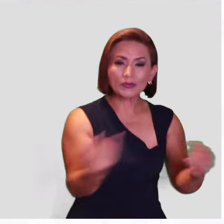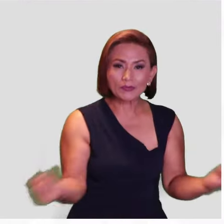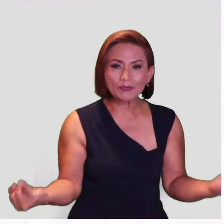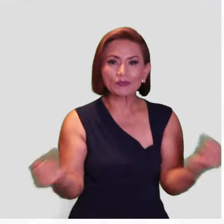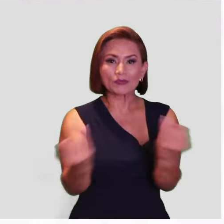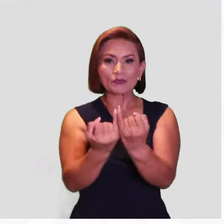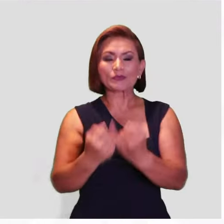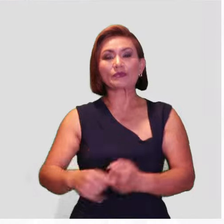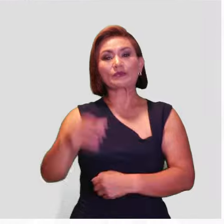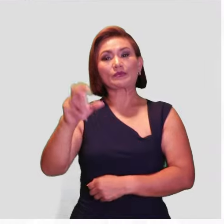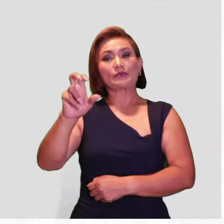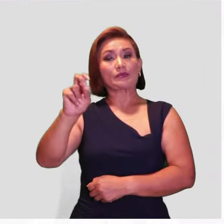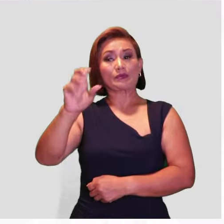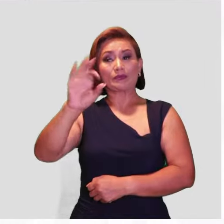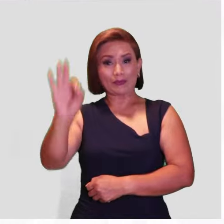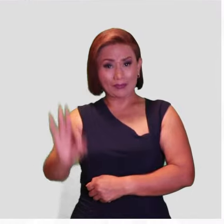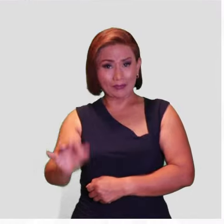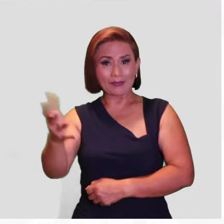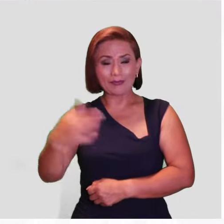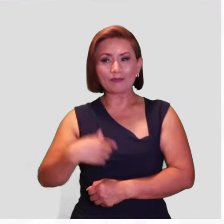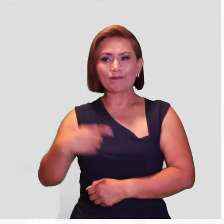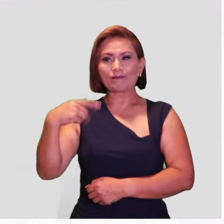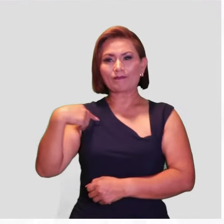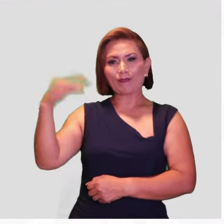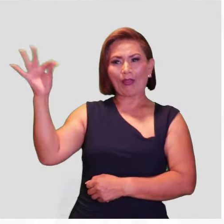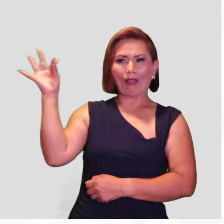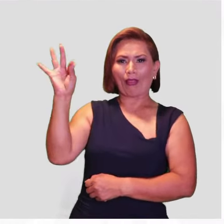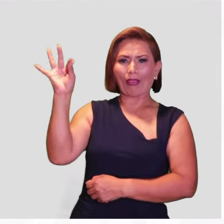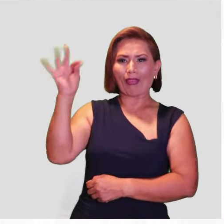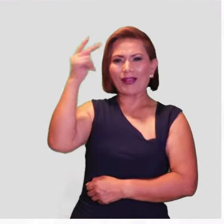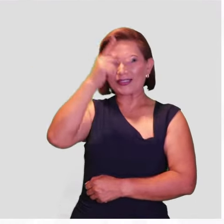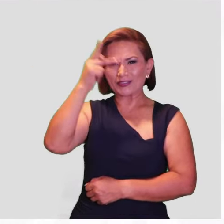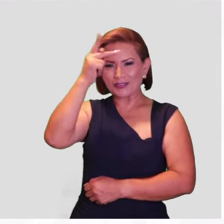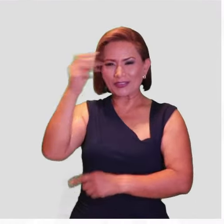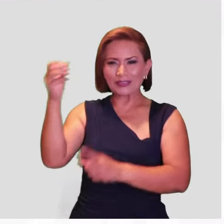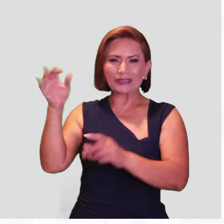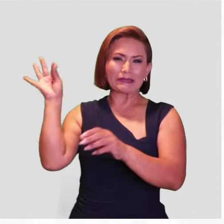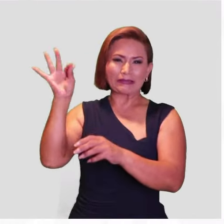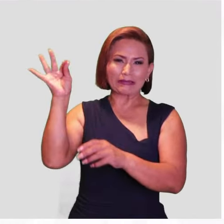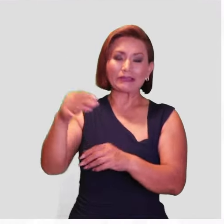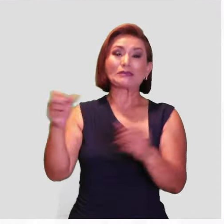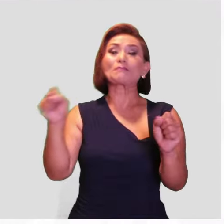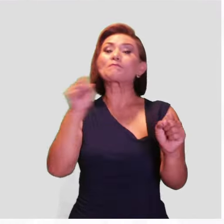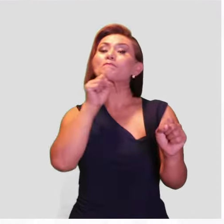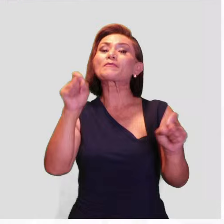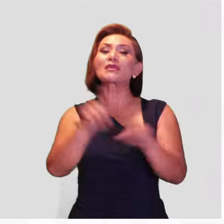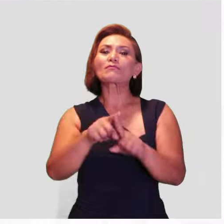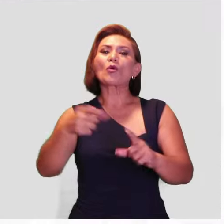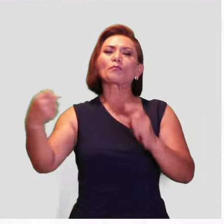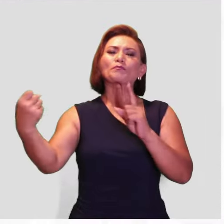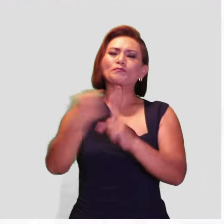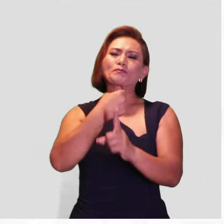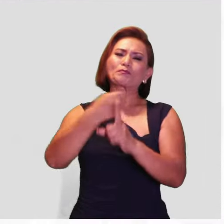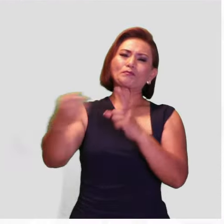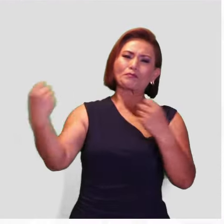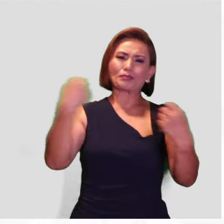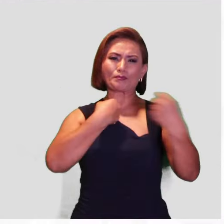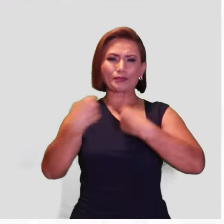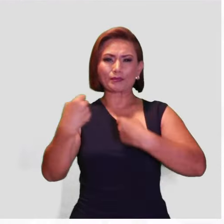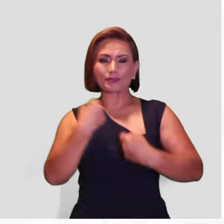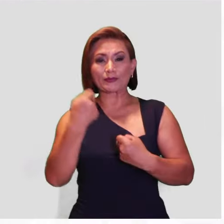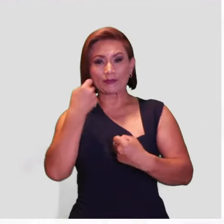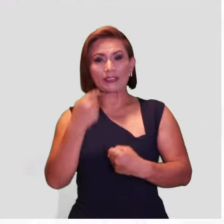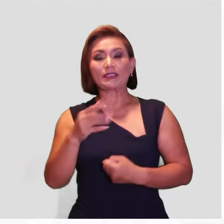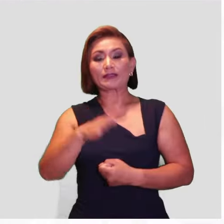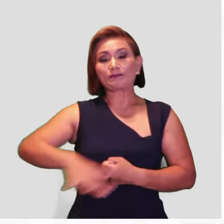violencia psicológica y el otro 30% con violencia física. Por cada 100 delitos que se cometen